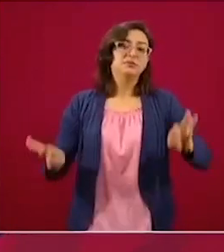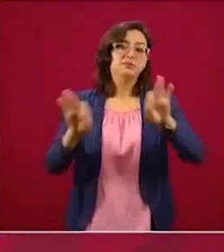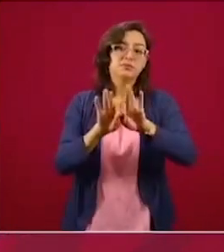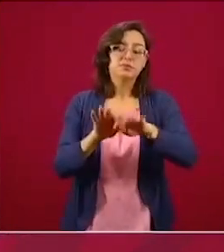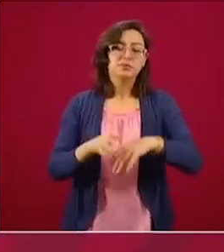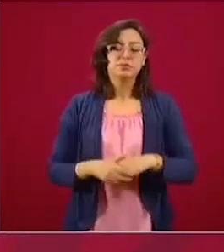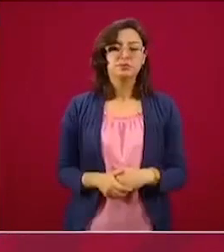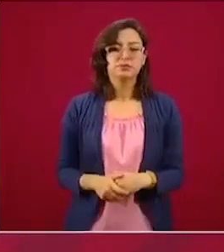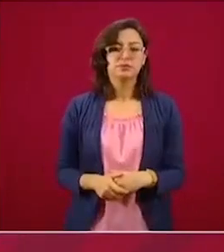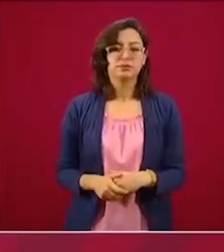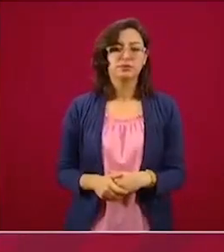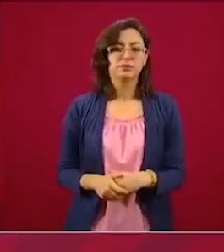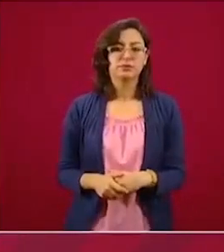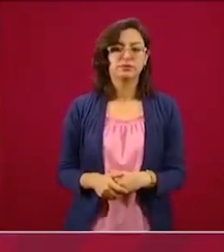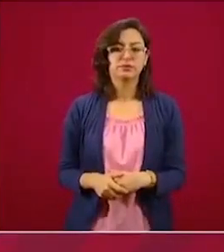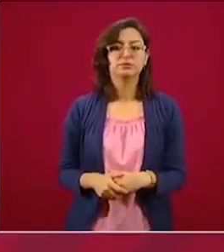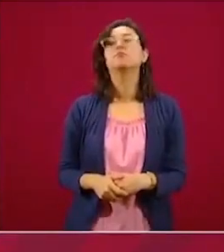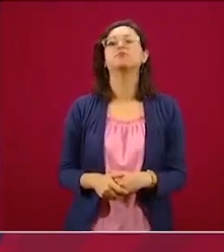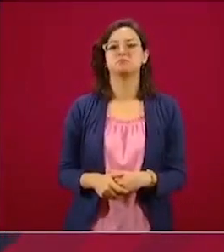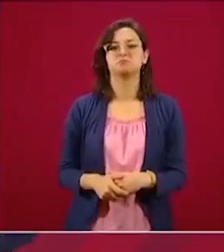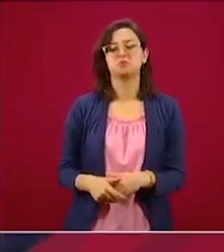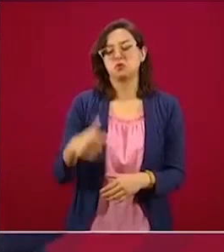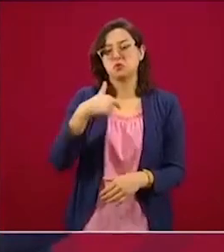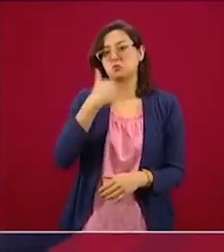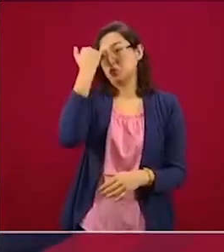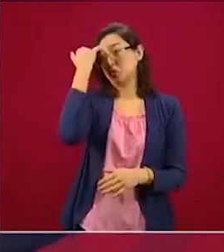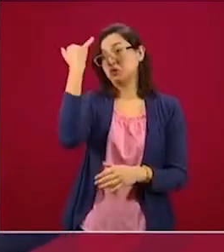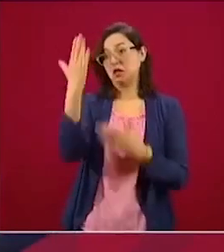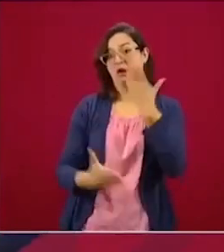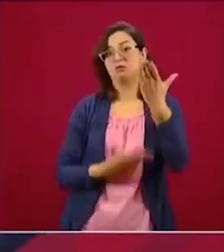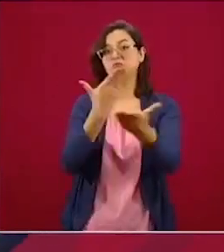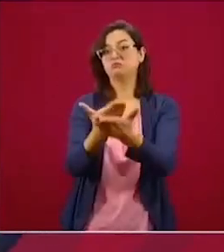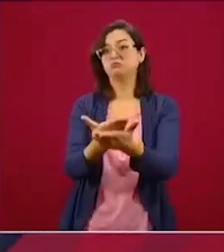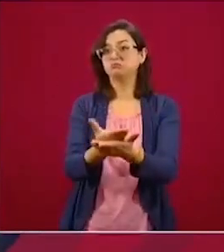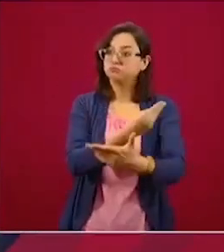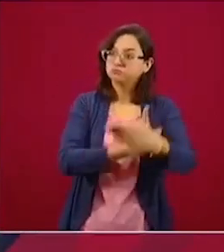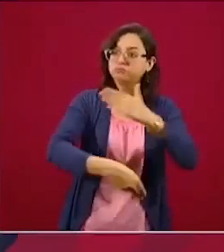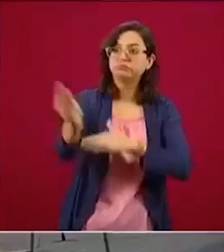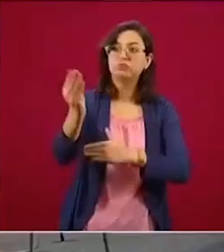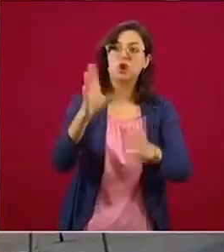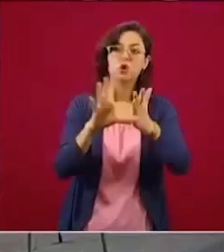y por eso envié la iniciativa de reforma a la constitución